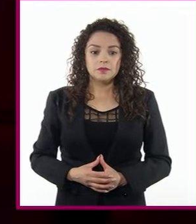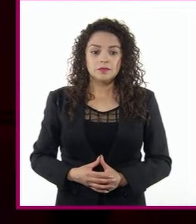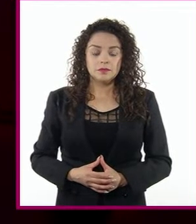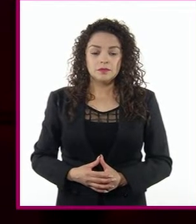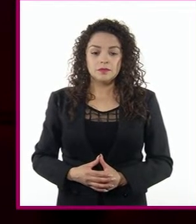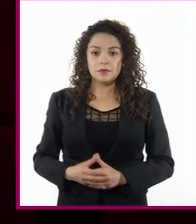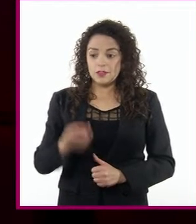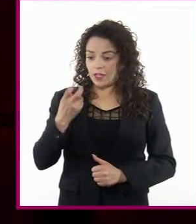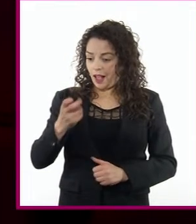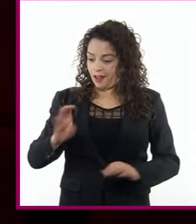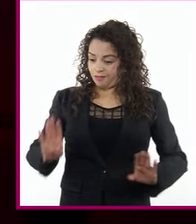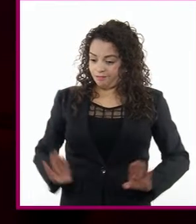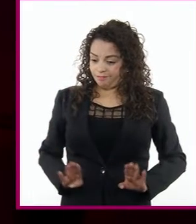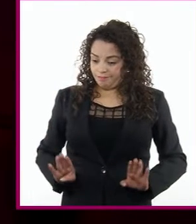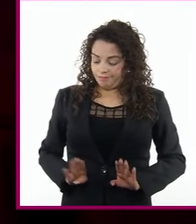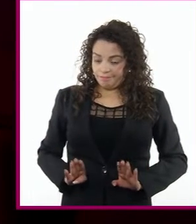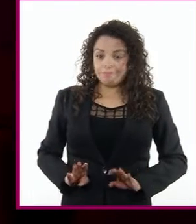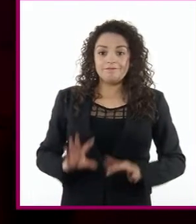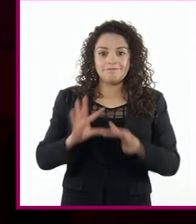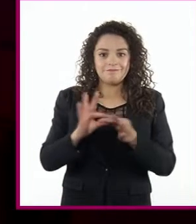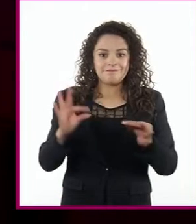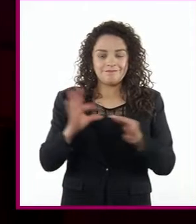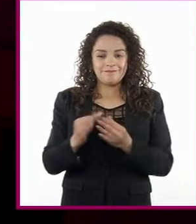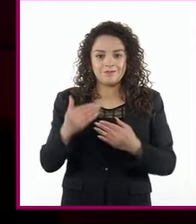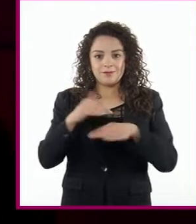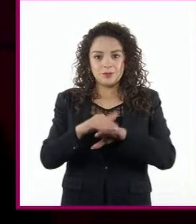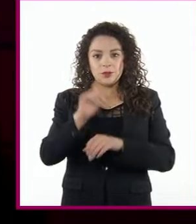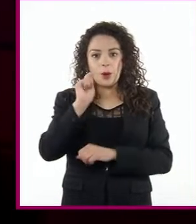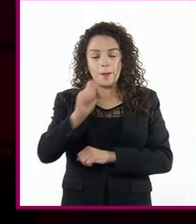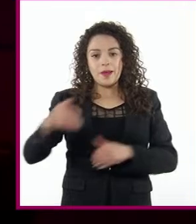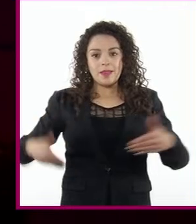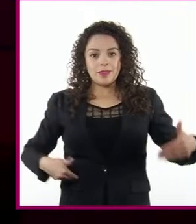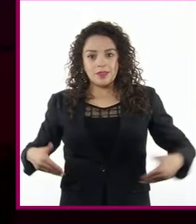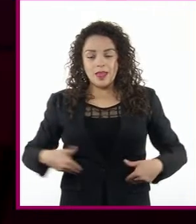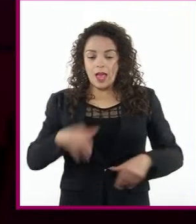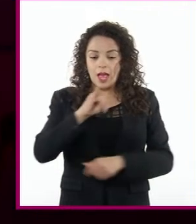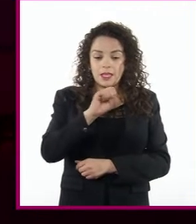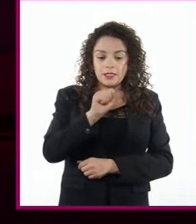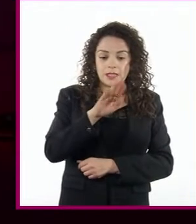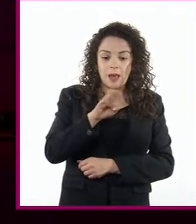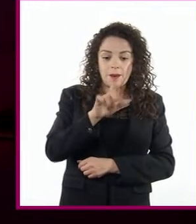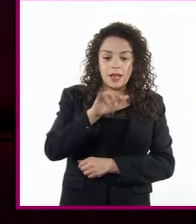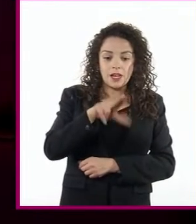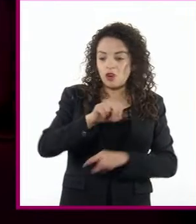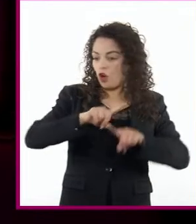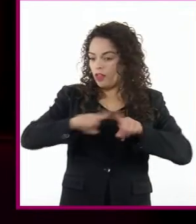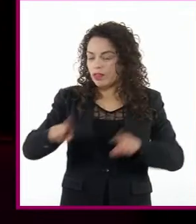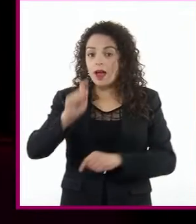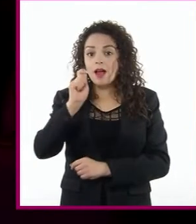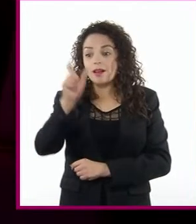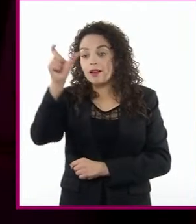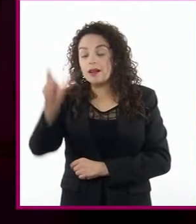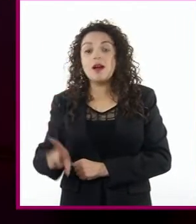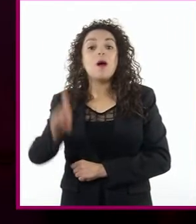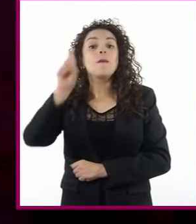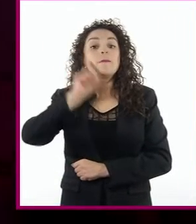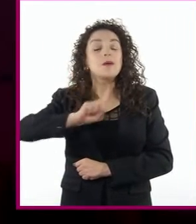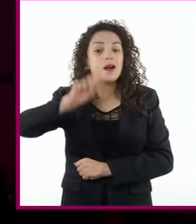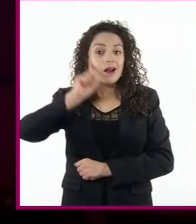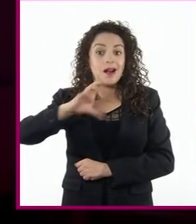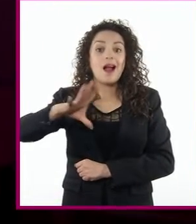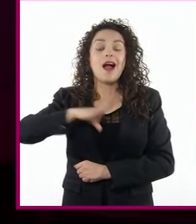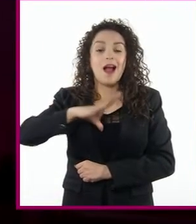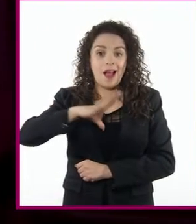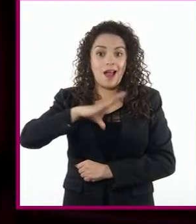Una característica digna de mención, a diferencia del teatro isabelino, es la presencia femenina en el teatro español.